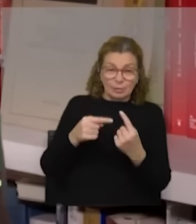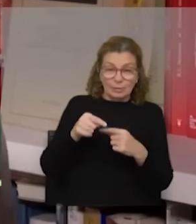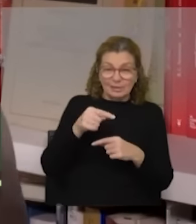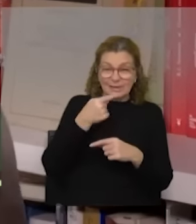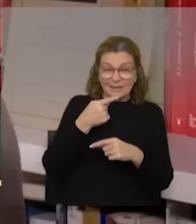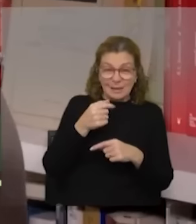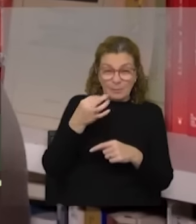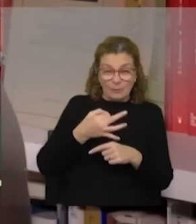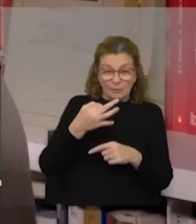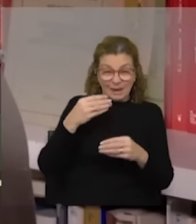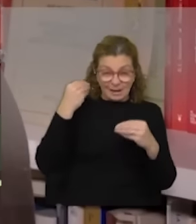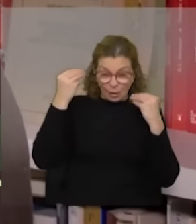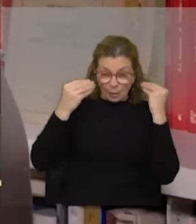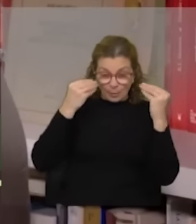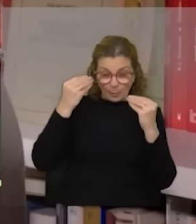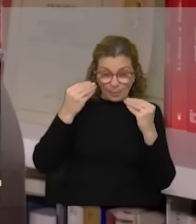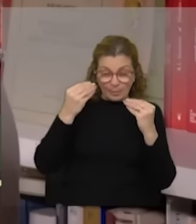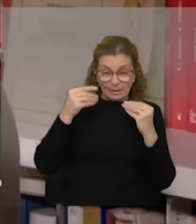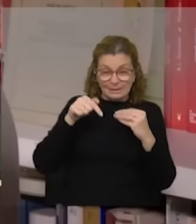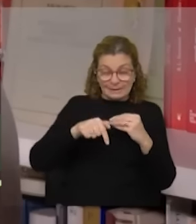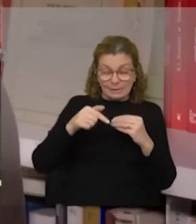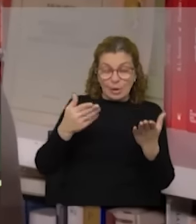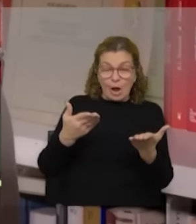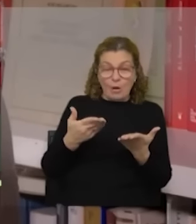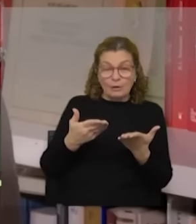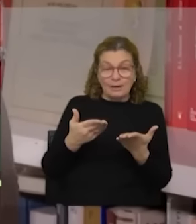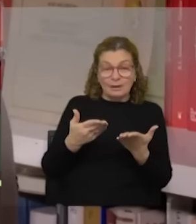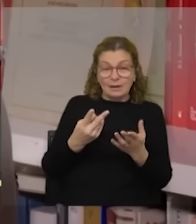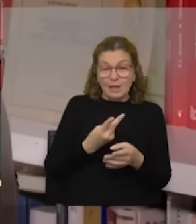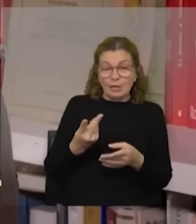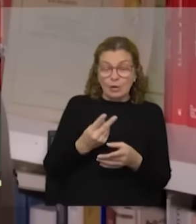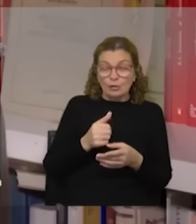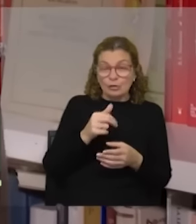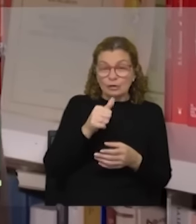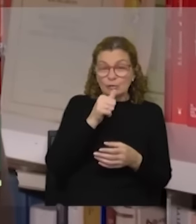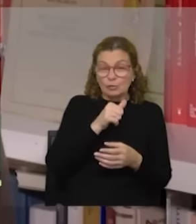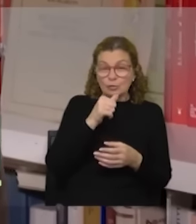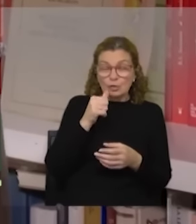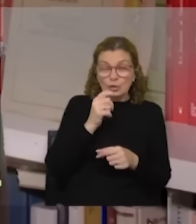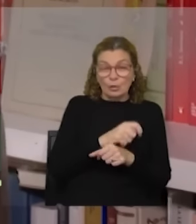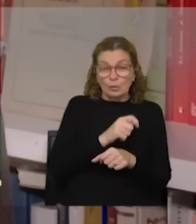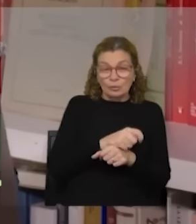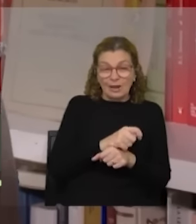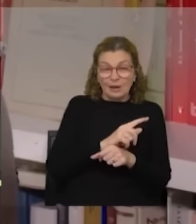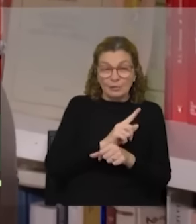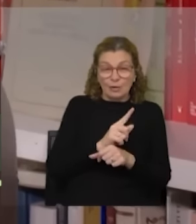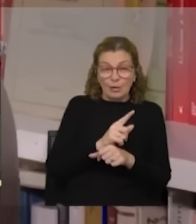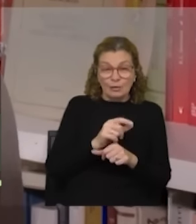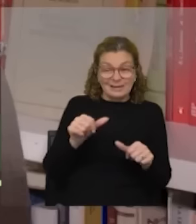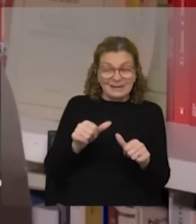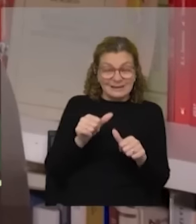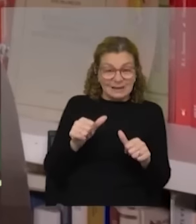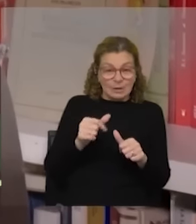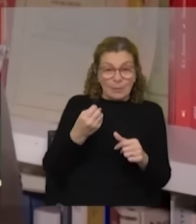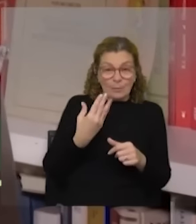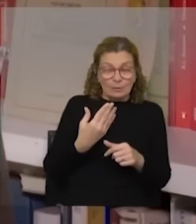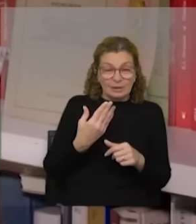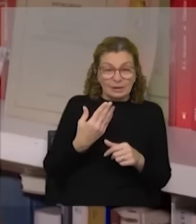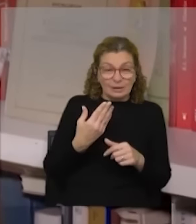mencionabas y lo que nos preocupa y lo que nos compete en este momento es que ambas resoluciones judiciales aún no fueron ejecutadas por